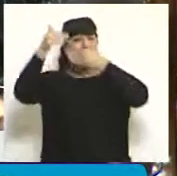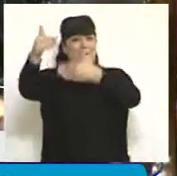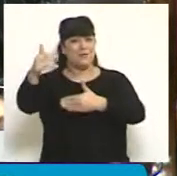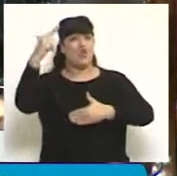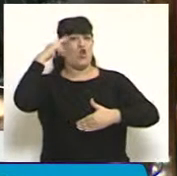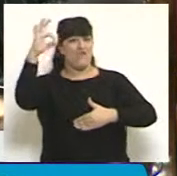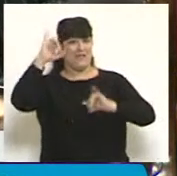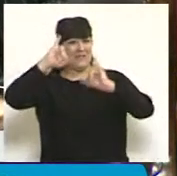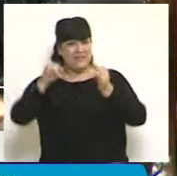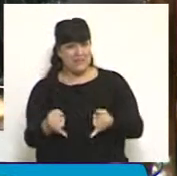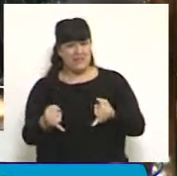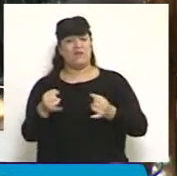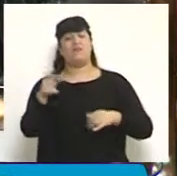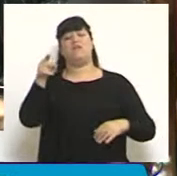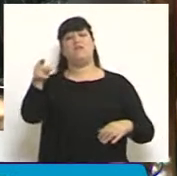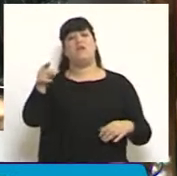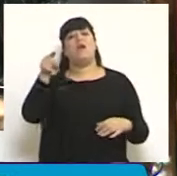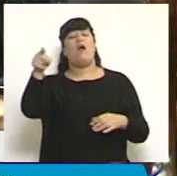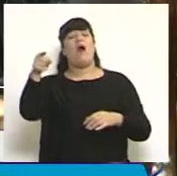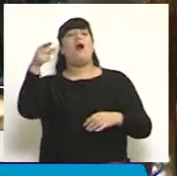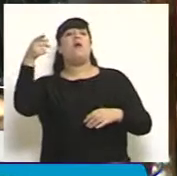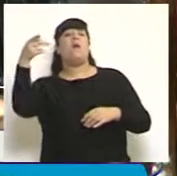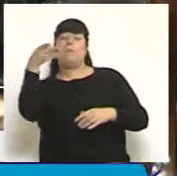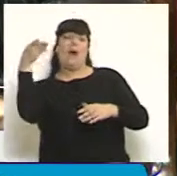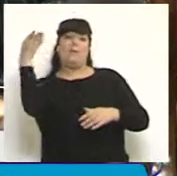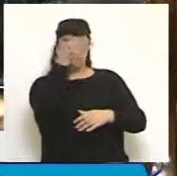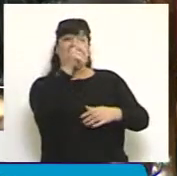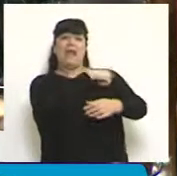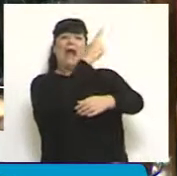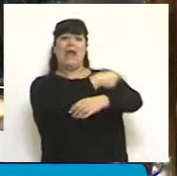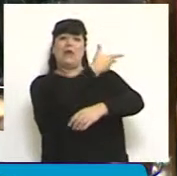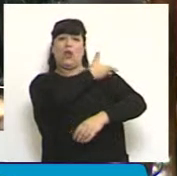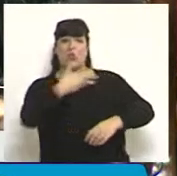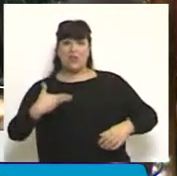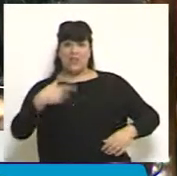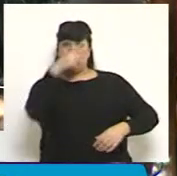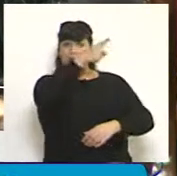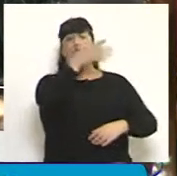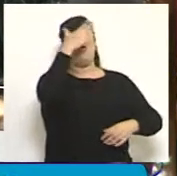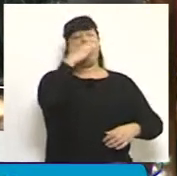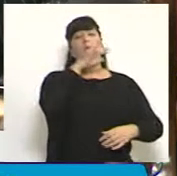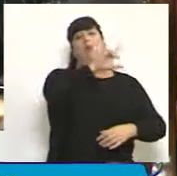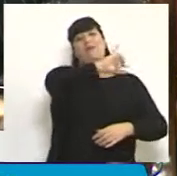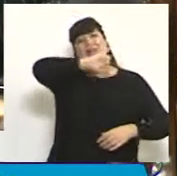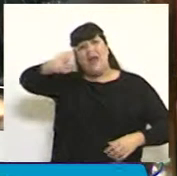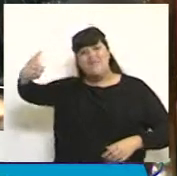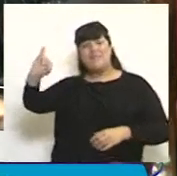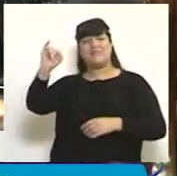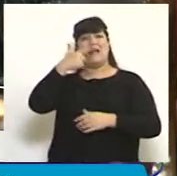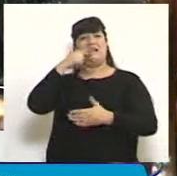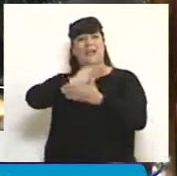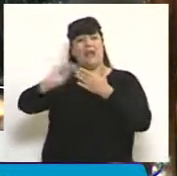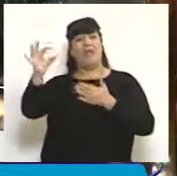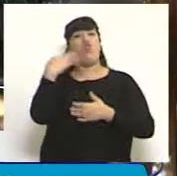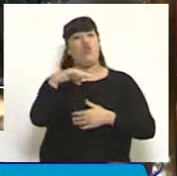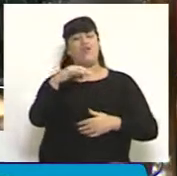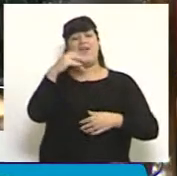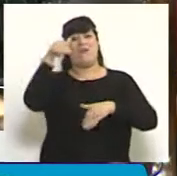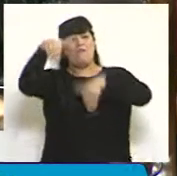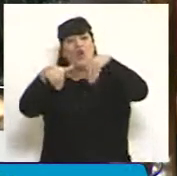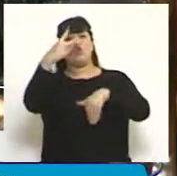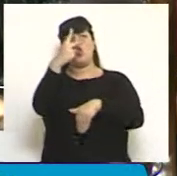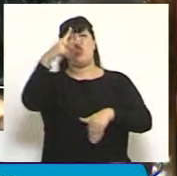la remisión al Ejecutivo para que, remitidos al Senado de la Nación de manera inmediata, logren los 2/3